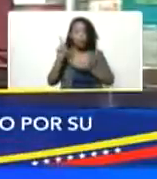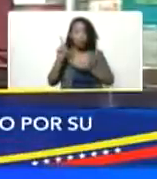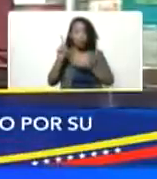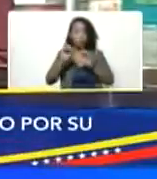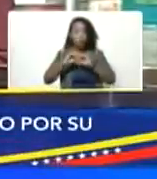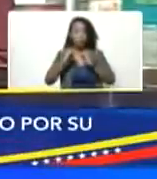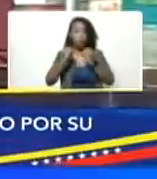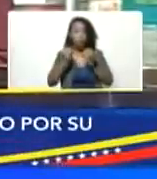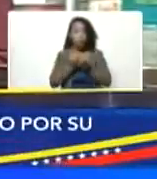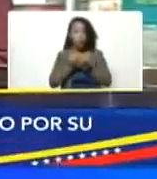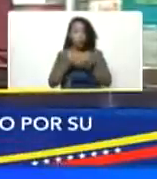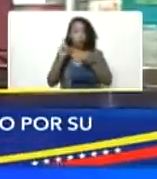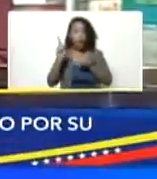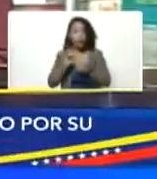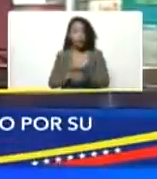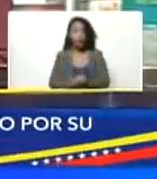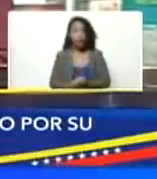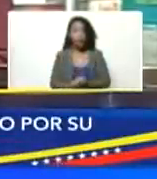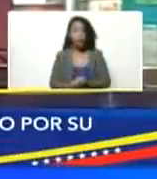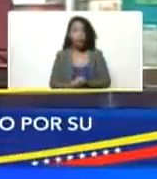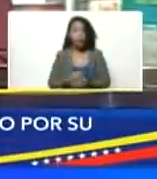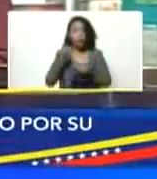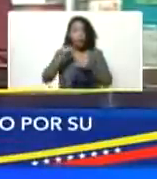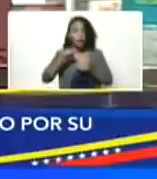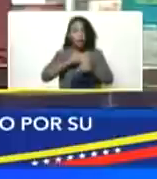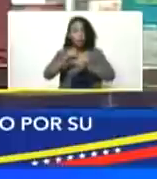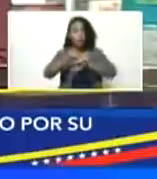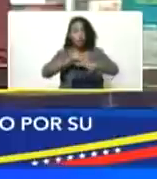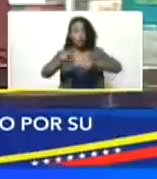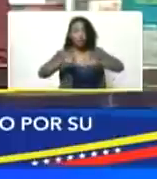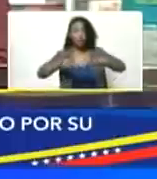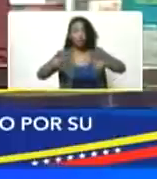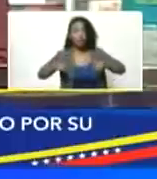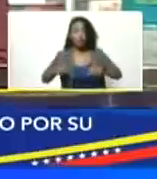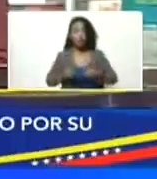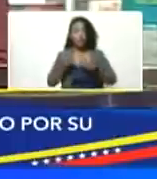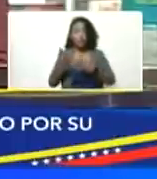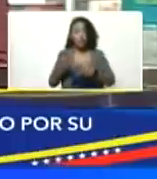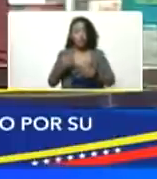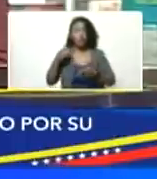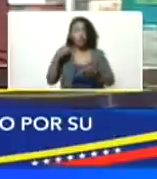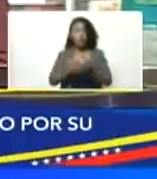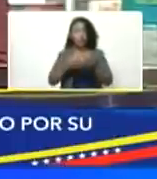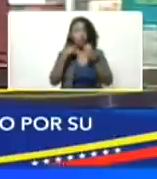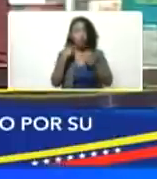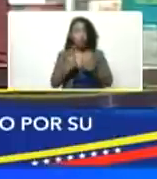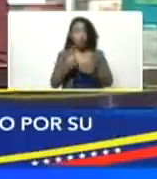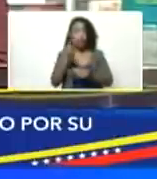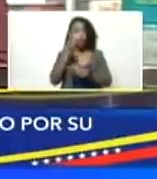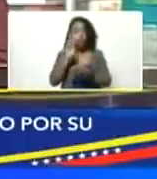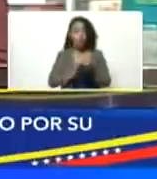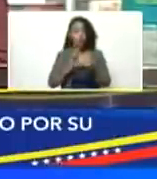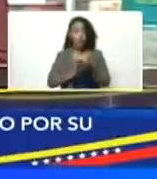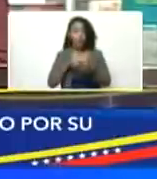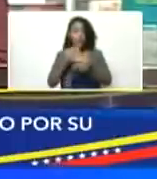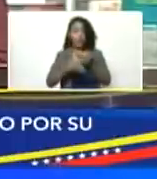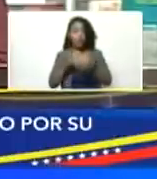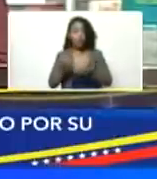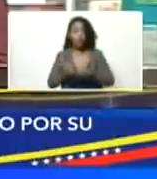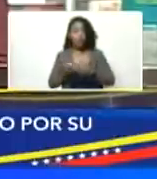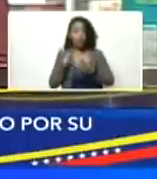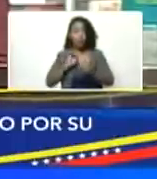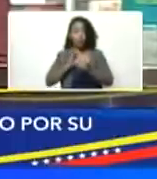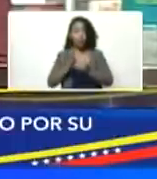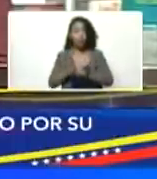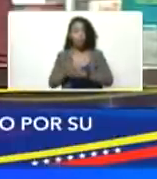su despacho. Y desde ahí dirigía con coronavirus y le pegó duro. Las dos veces que le dio coronavirus, lo batió